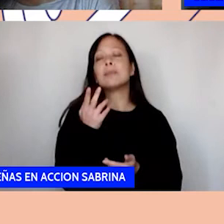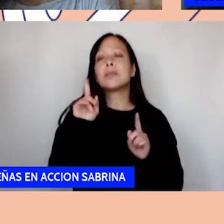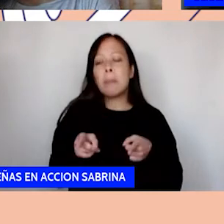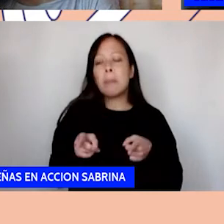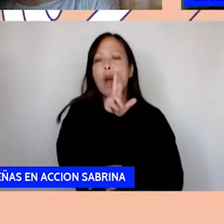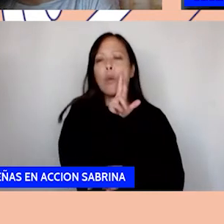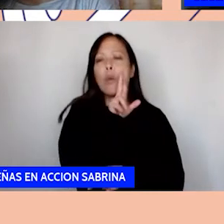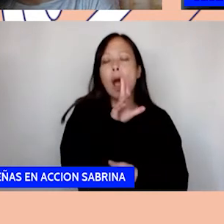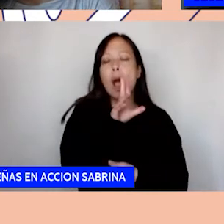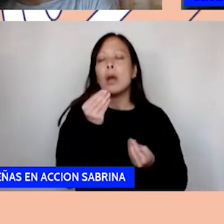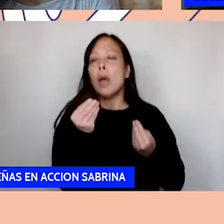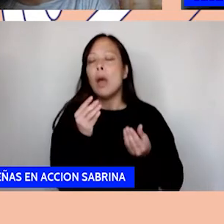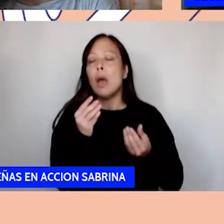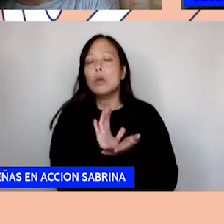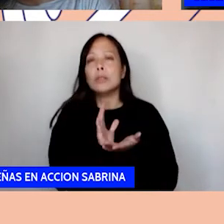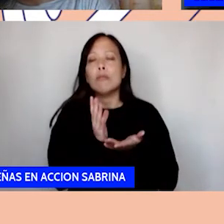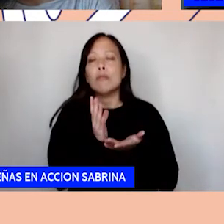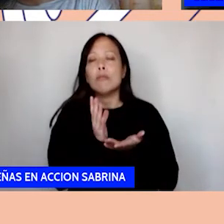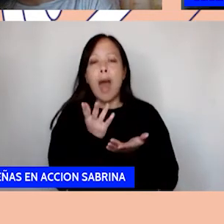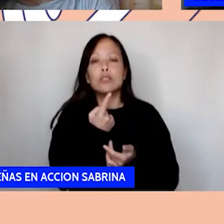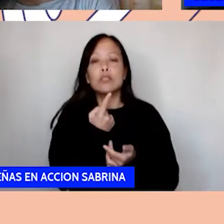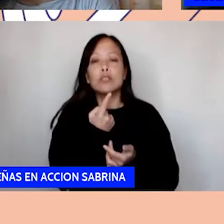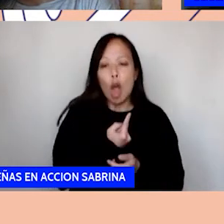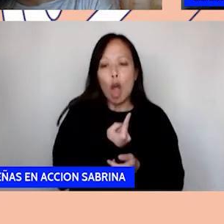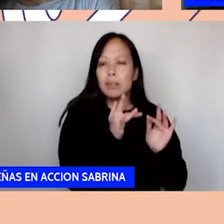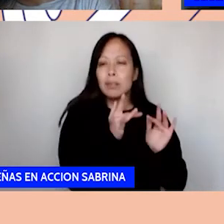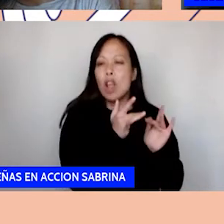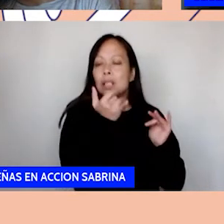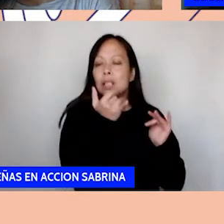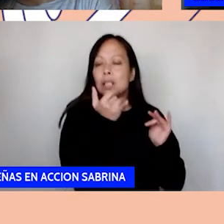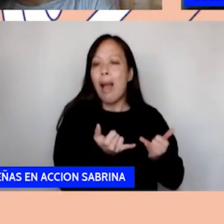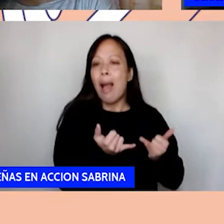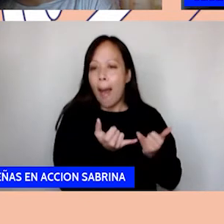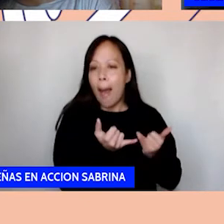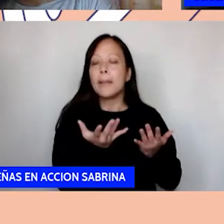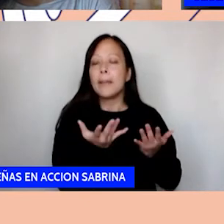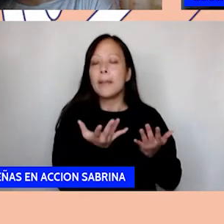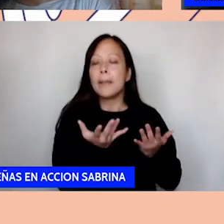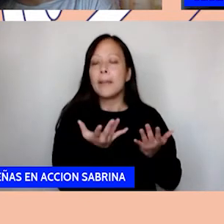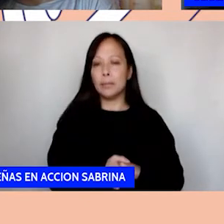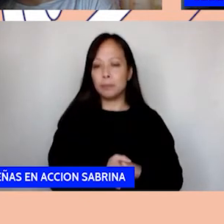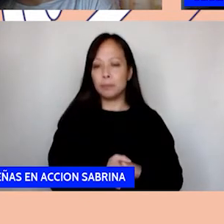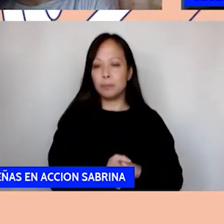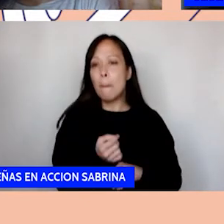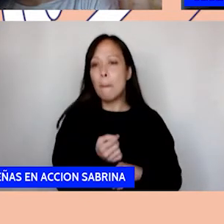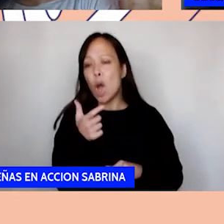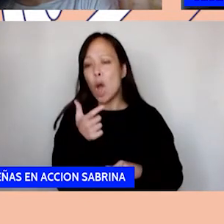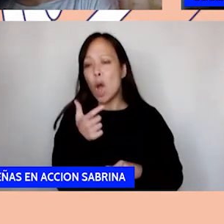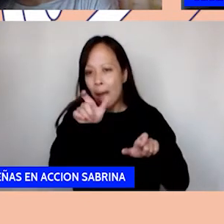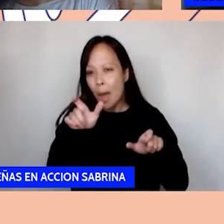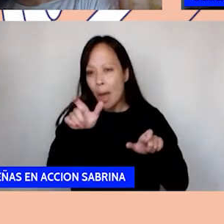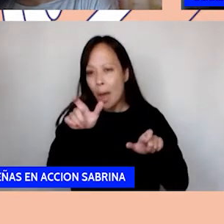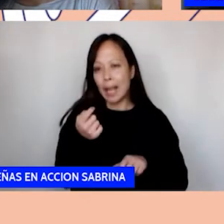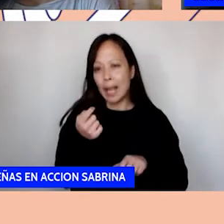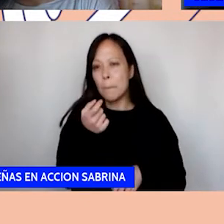tecnología, o Ana Laura decía, ahí estamos, la realidad es que todavía somos muy pocos, ¿no? Según las cifras, somos muy pocas, según las cifras que la propia Ana Laura